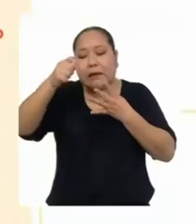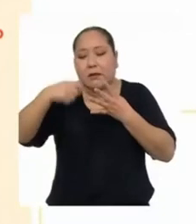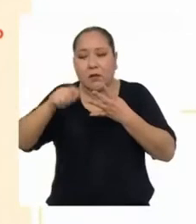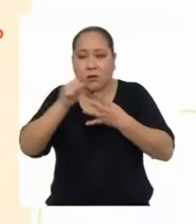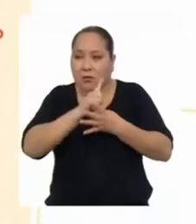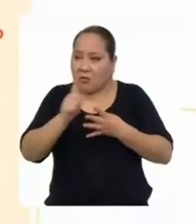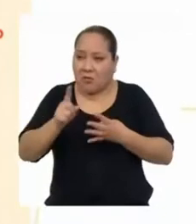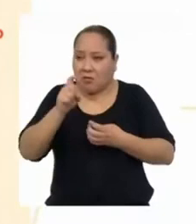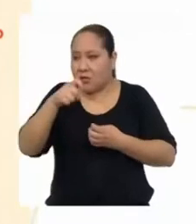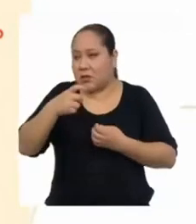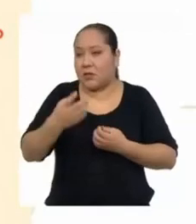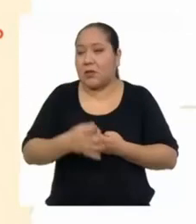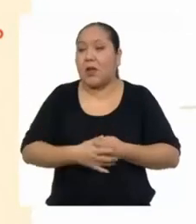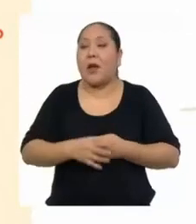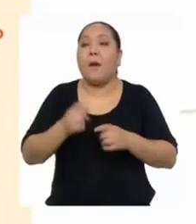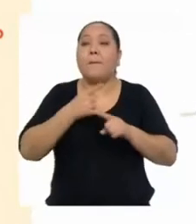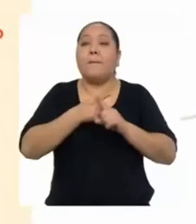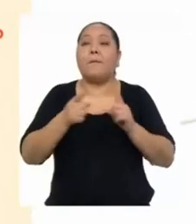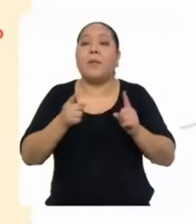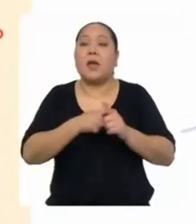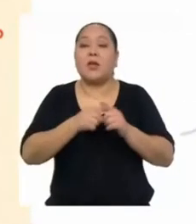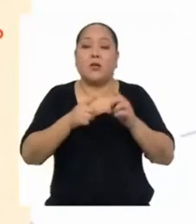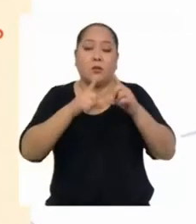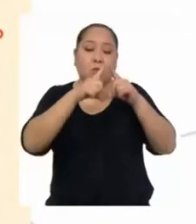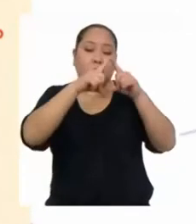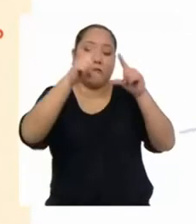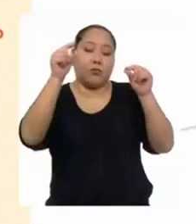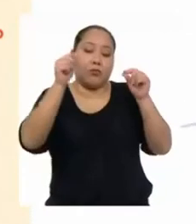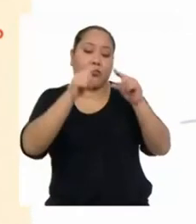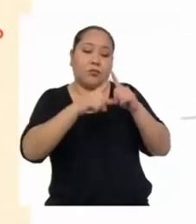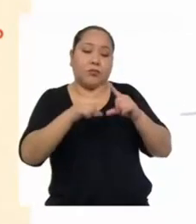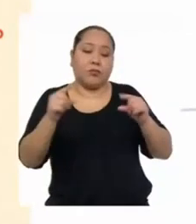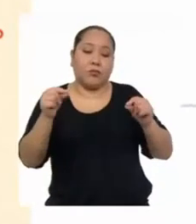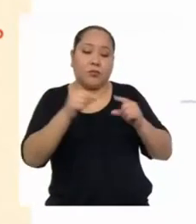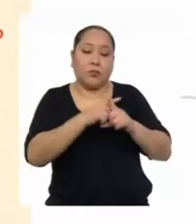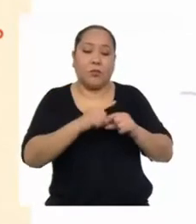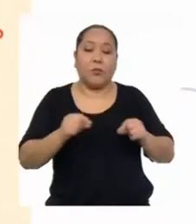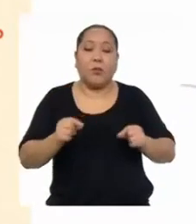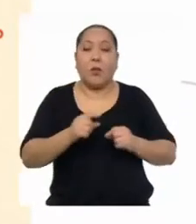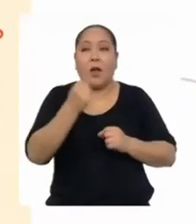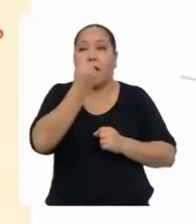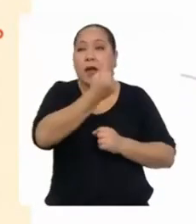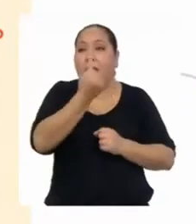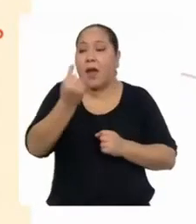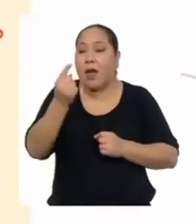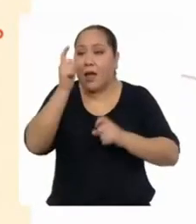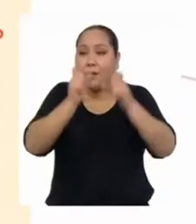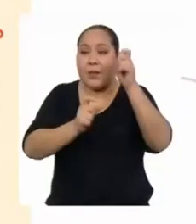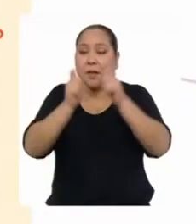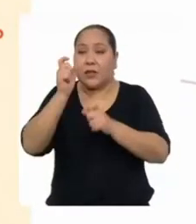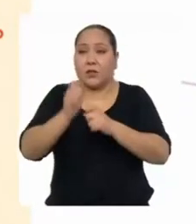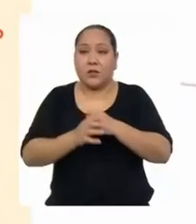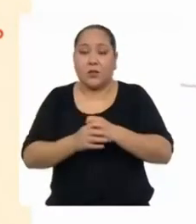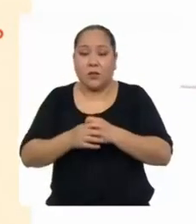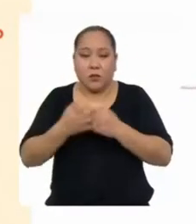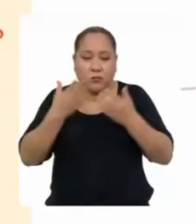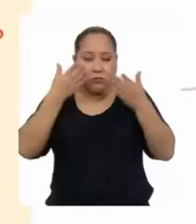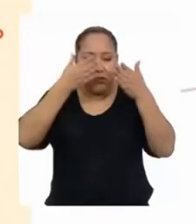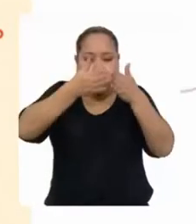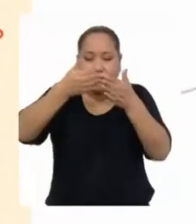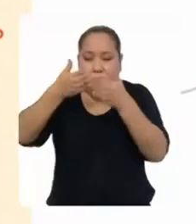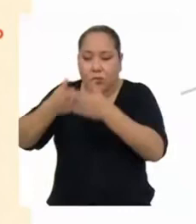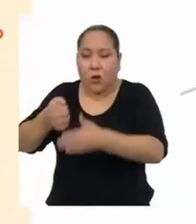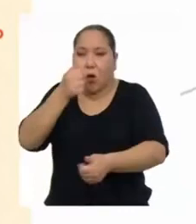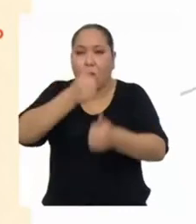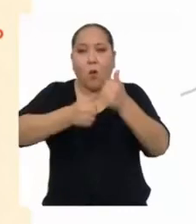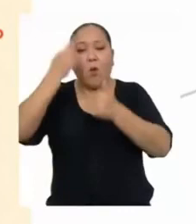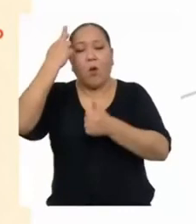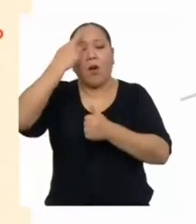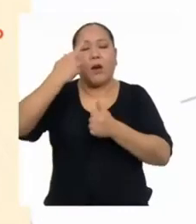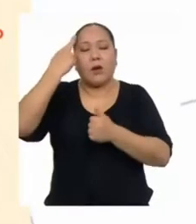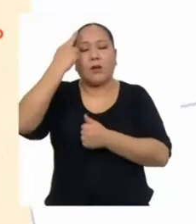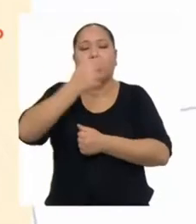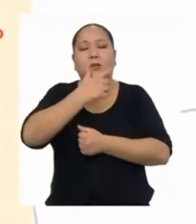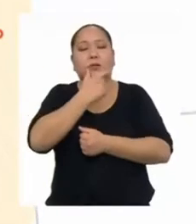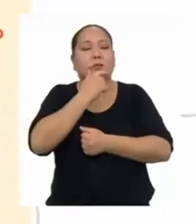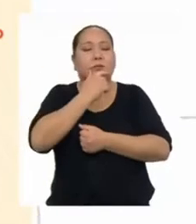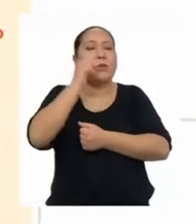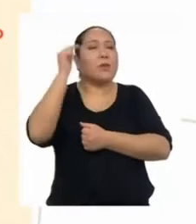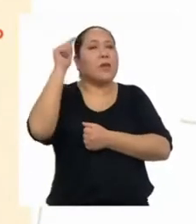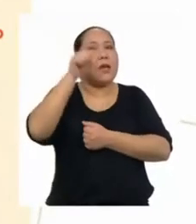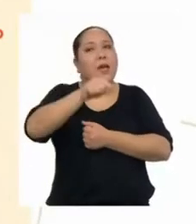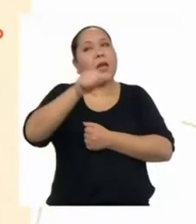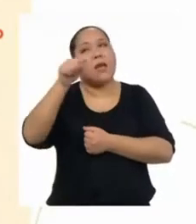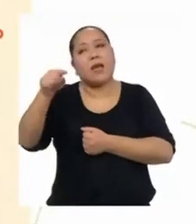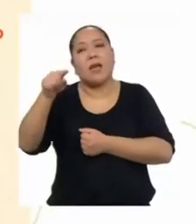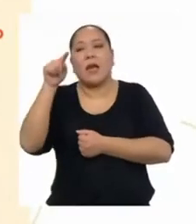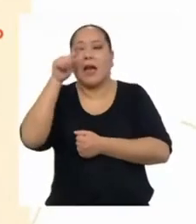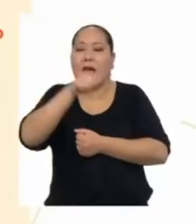al contenido de los párrafos, cada persona debe abordar la razón por la que piensa de tal y